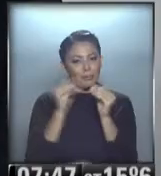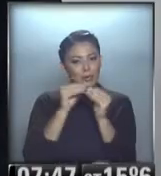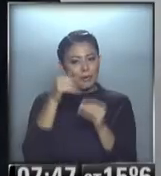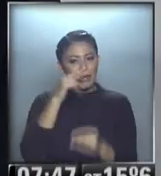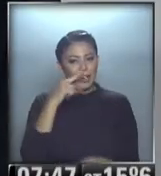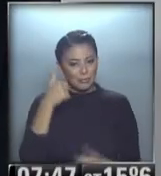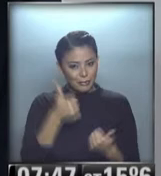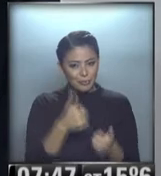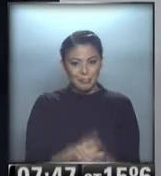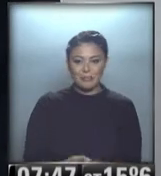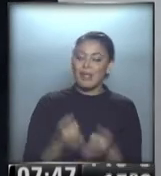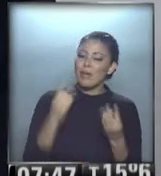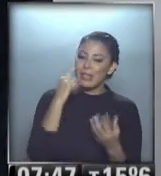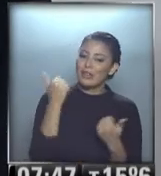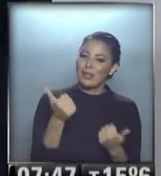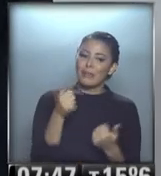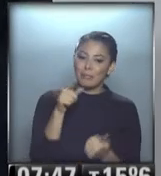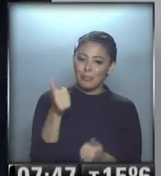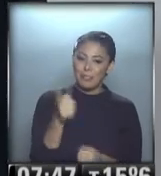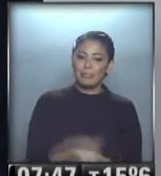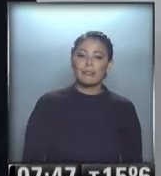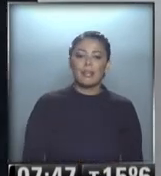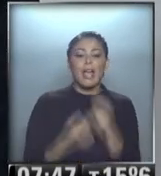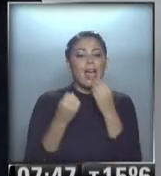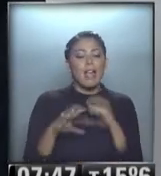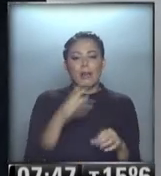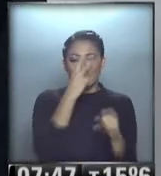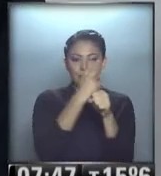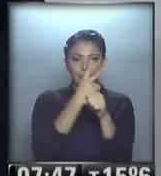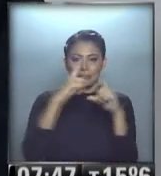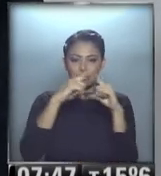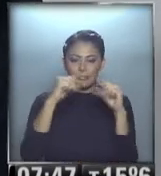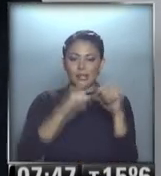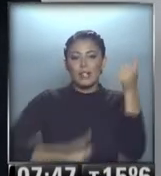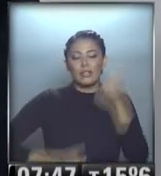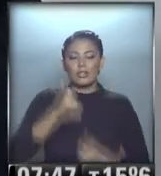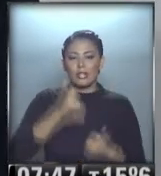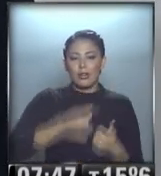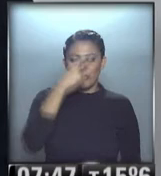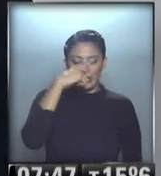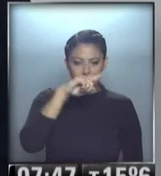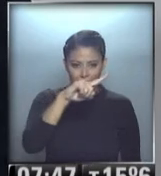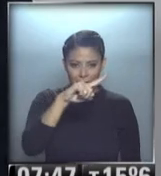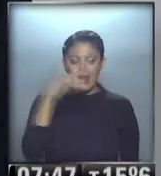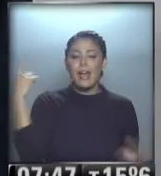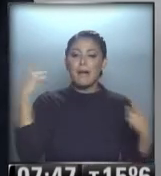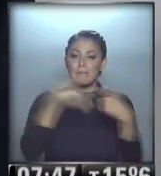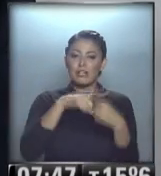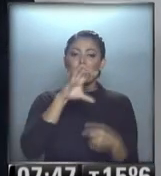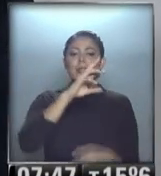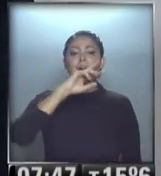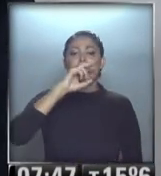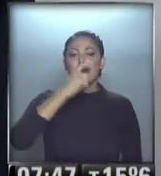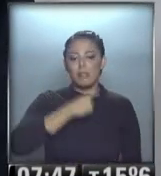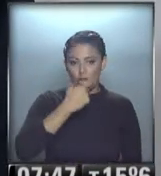estás? Bien, buen día, Lucas, ¿cómo estás? Arranca la segunda fecha de este torneo final con un partido en Mendoza. Se